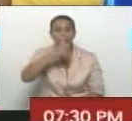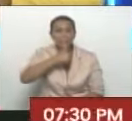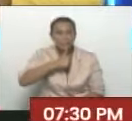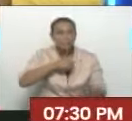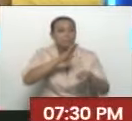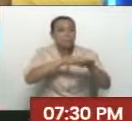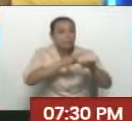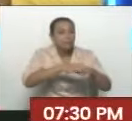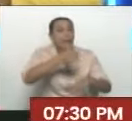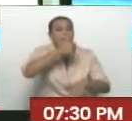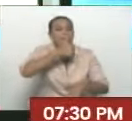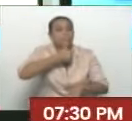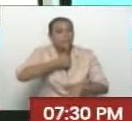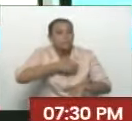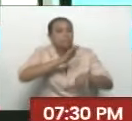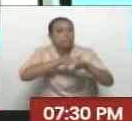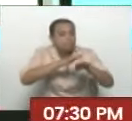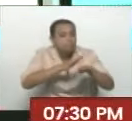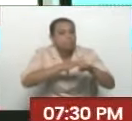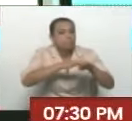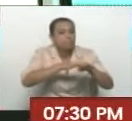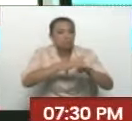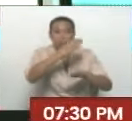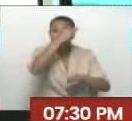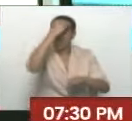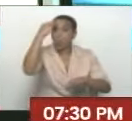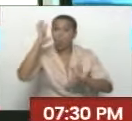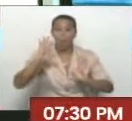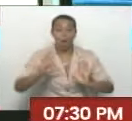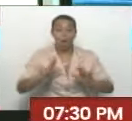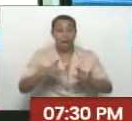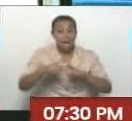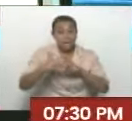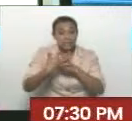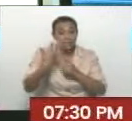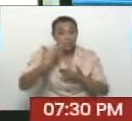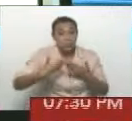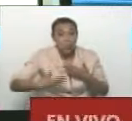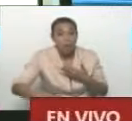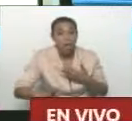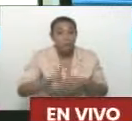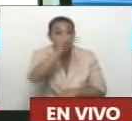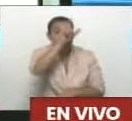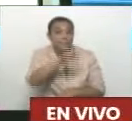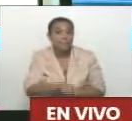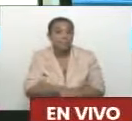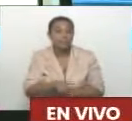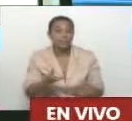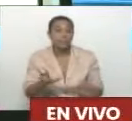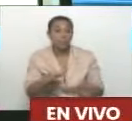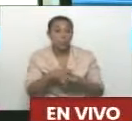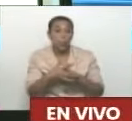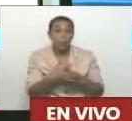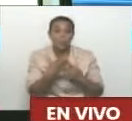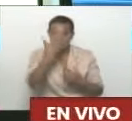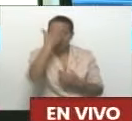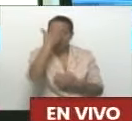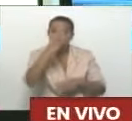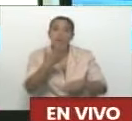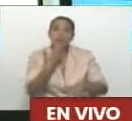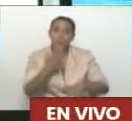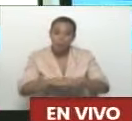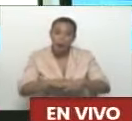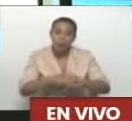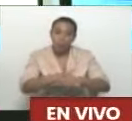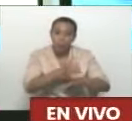de tanta paciencia, fue un caso reciente con una persona involucrada en estas